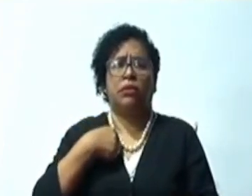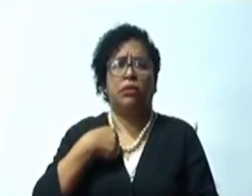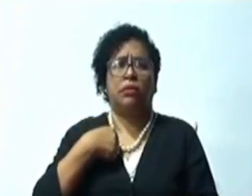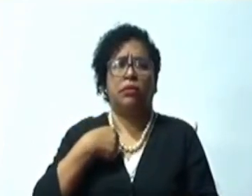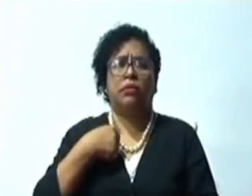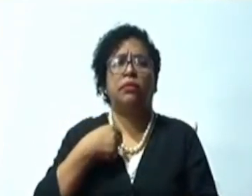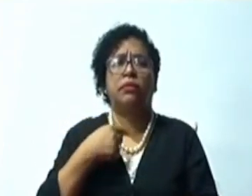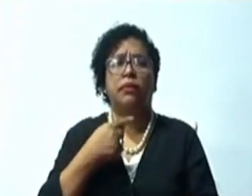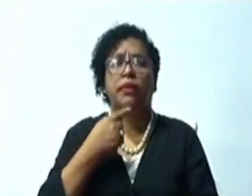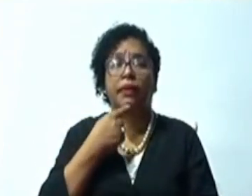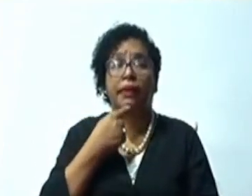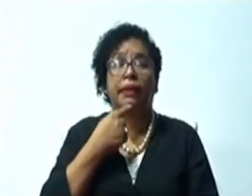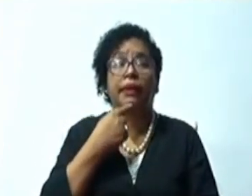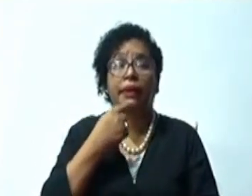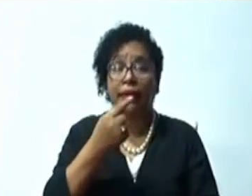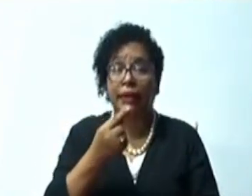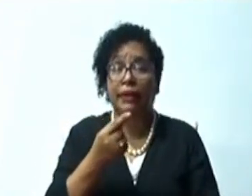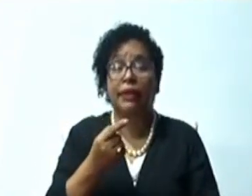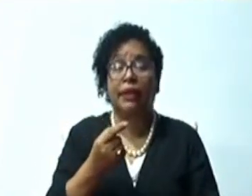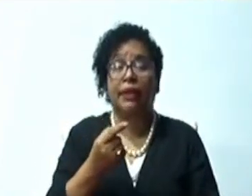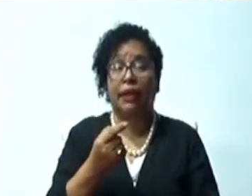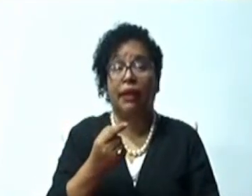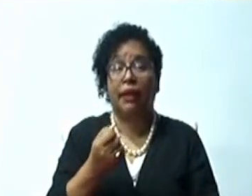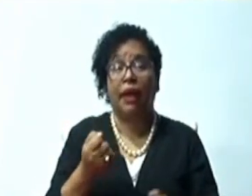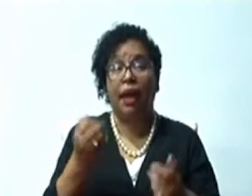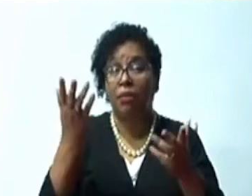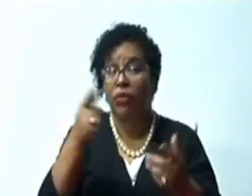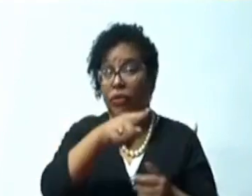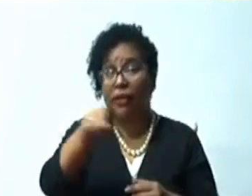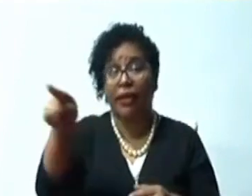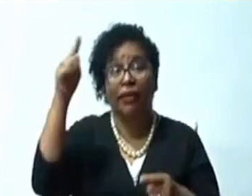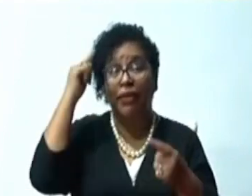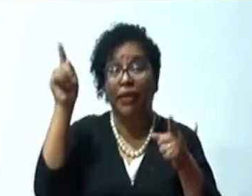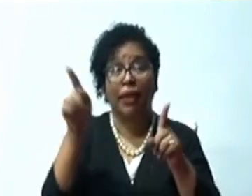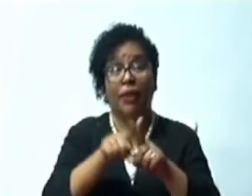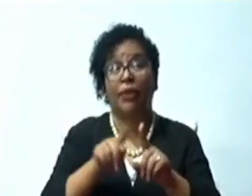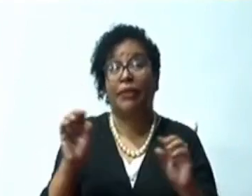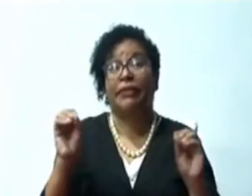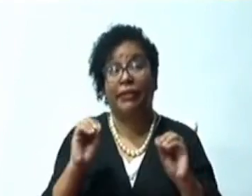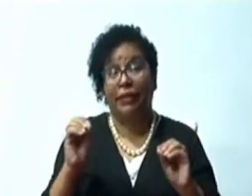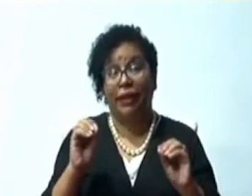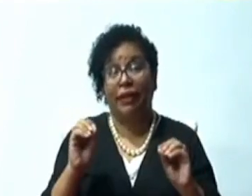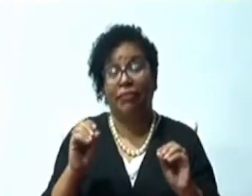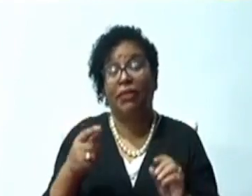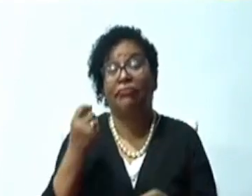muchos compañeros, colegas no estaban de acuerdo, pero nosotros entendemos que es sano. Pero